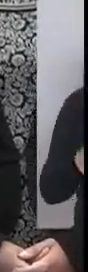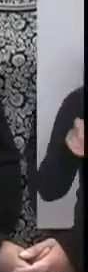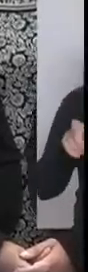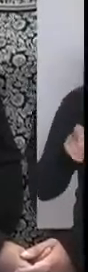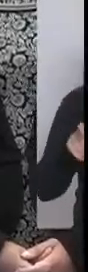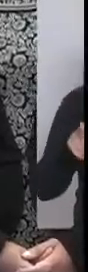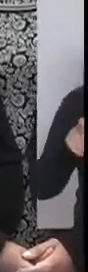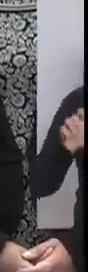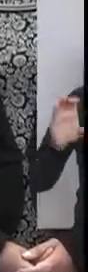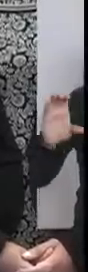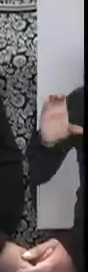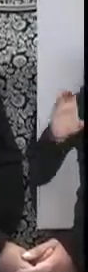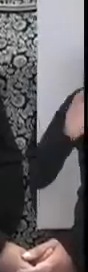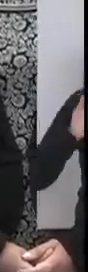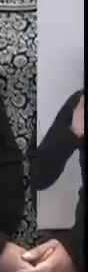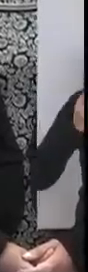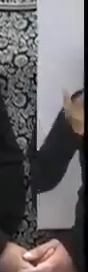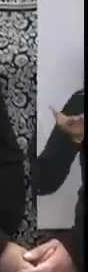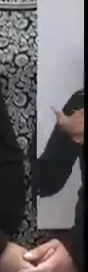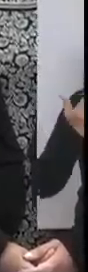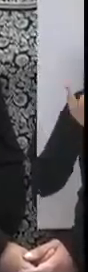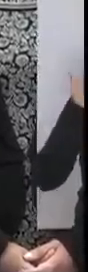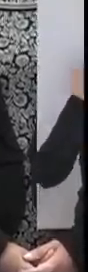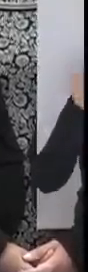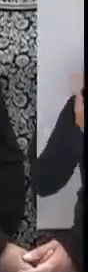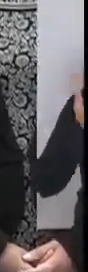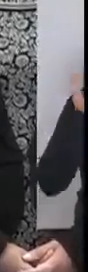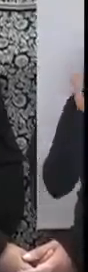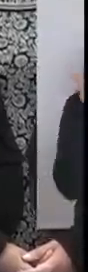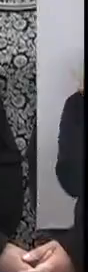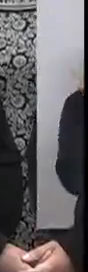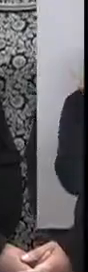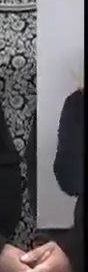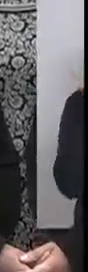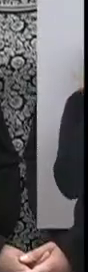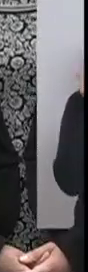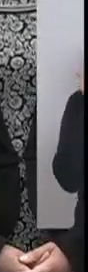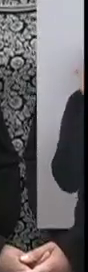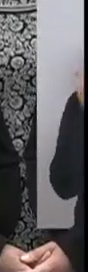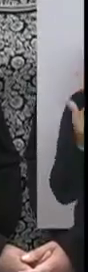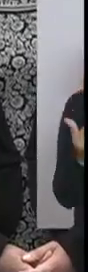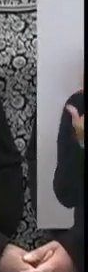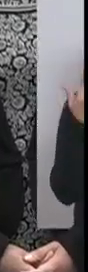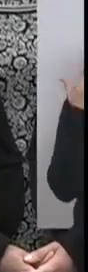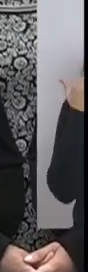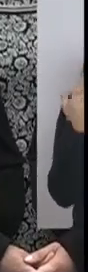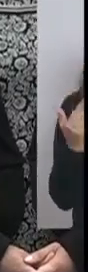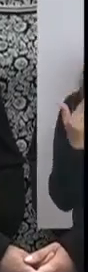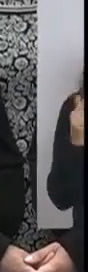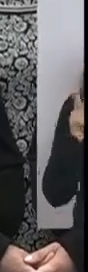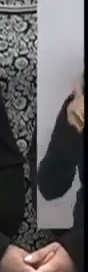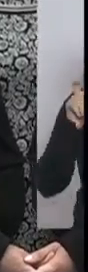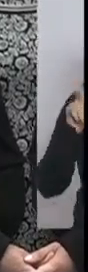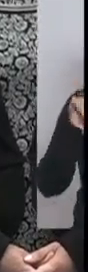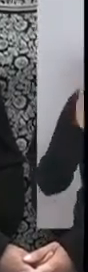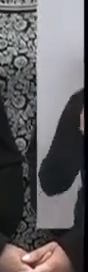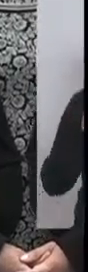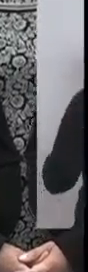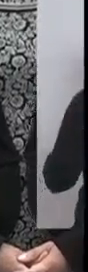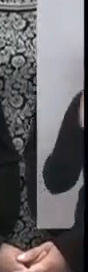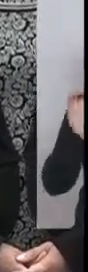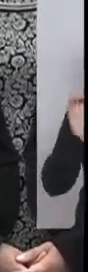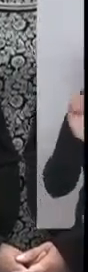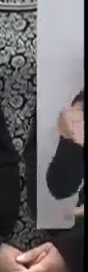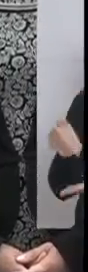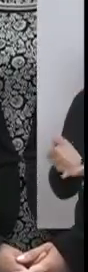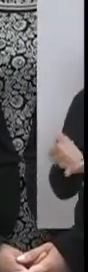eso estamos hablando aquí ahora en el programa, no de la traición política de esta tirante. Pablo Vidal se encuentra con nosotros, es